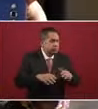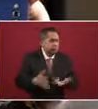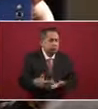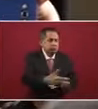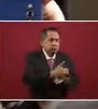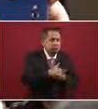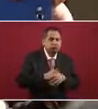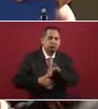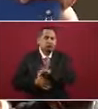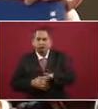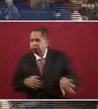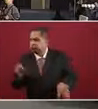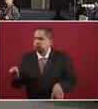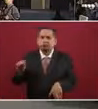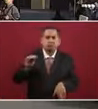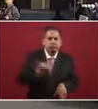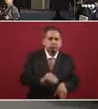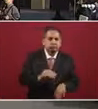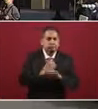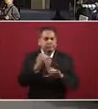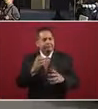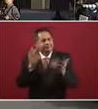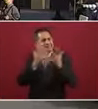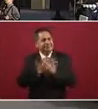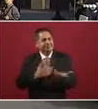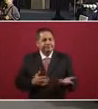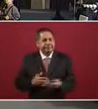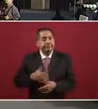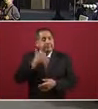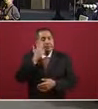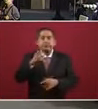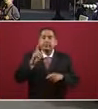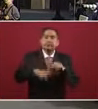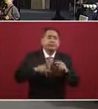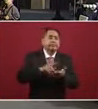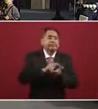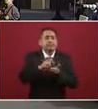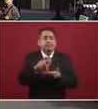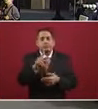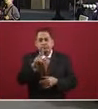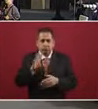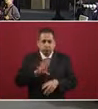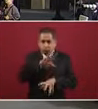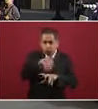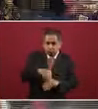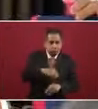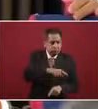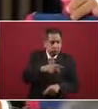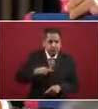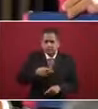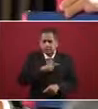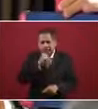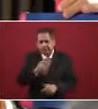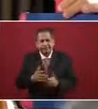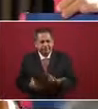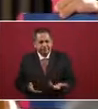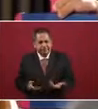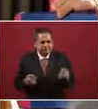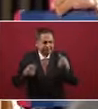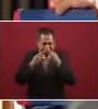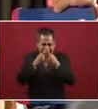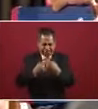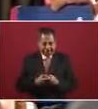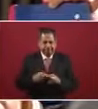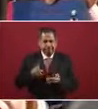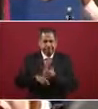está cerrando el paso y está diciendo que quiere limpiar a Tapachula, pero no está incluyendo a la gente más pobre, contradiciendo lo